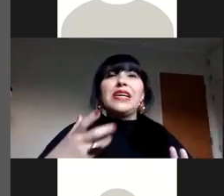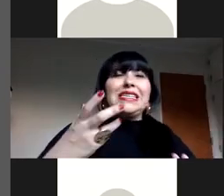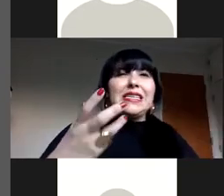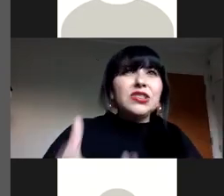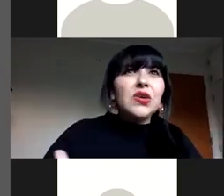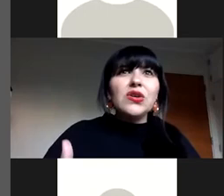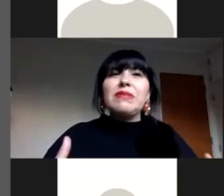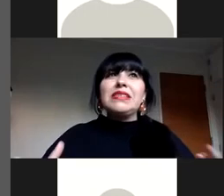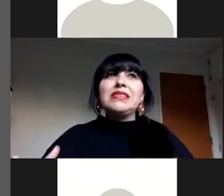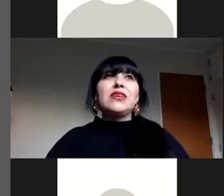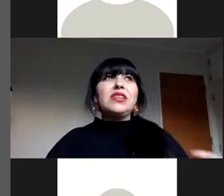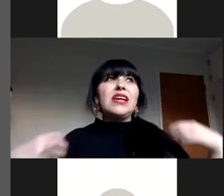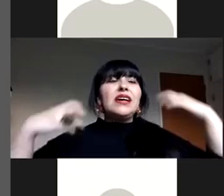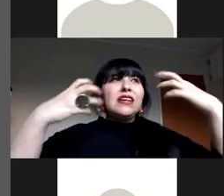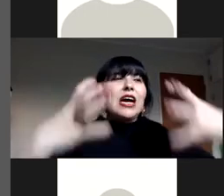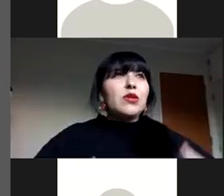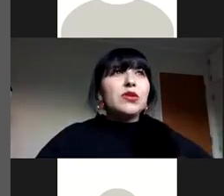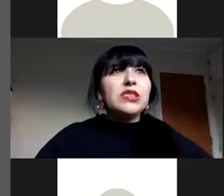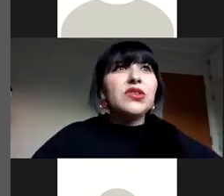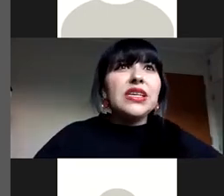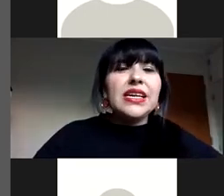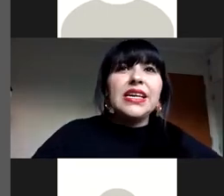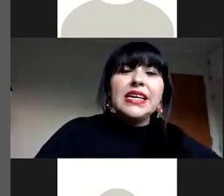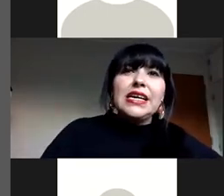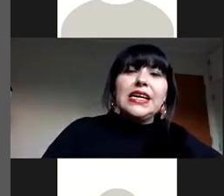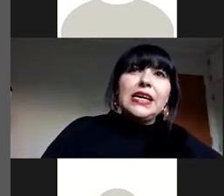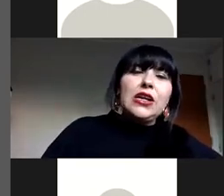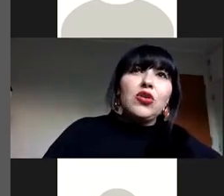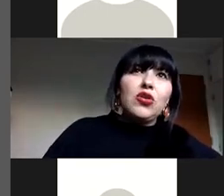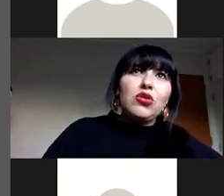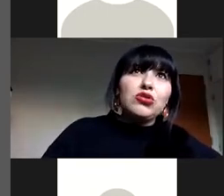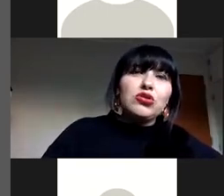mayor fiscalización, que pareciera que hoy día, a propósito de que